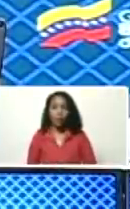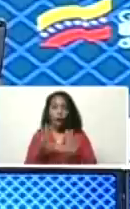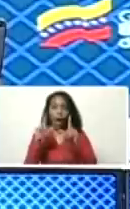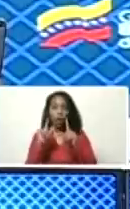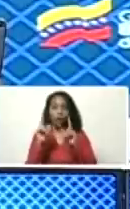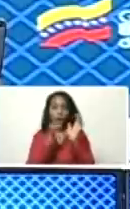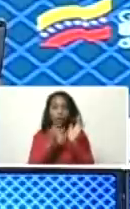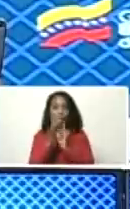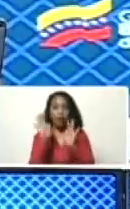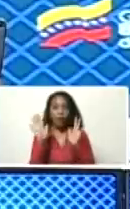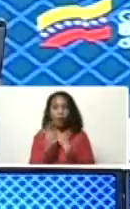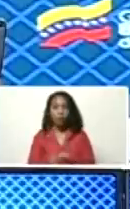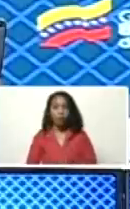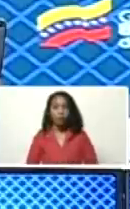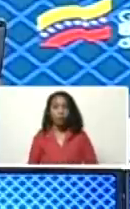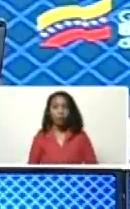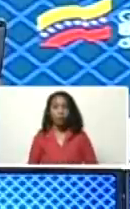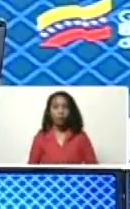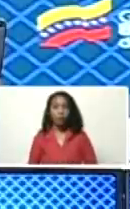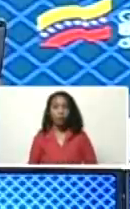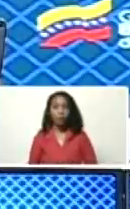abril.